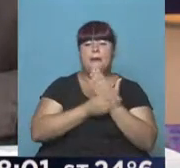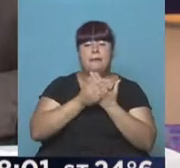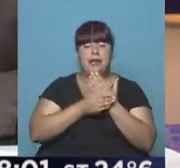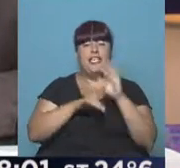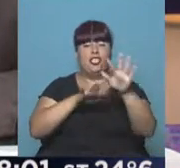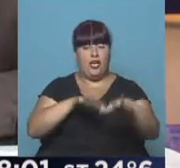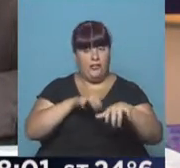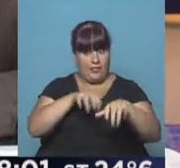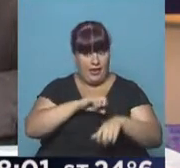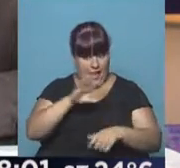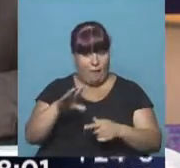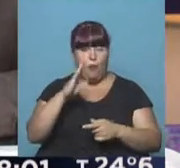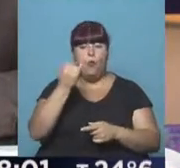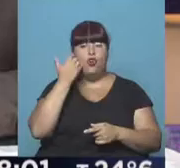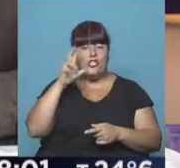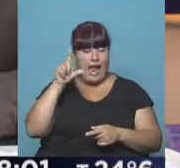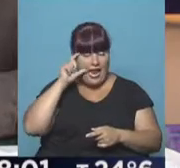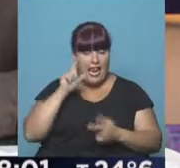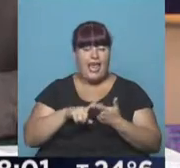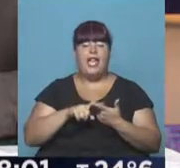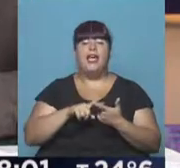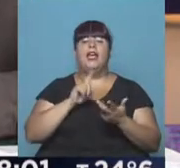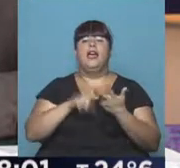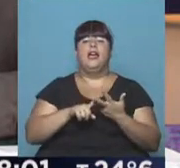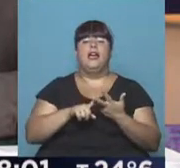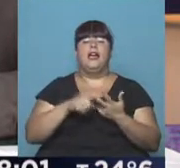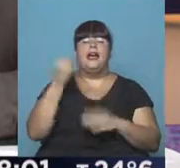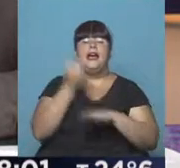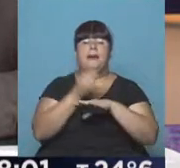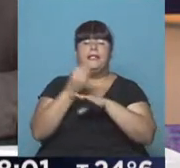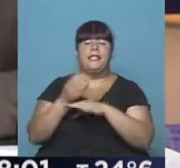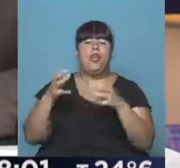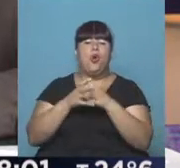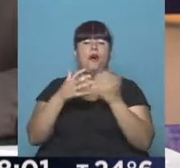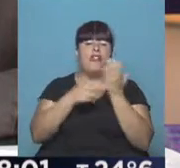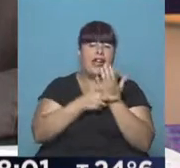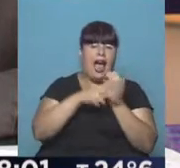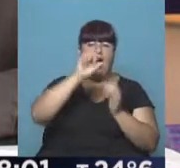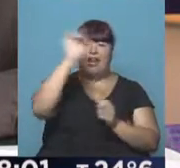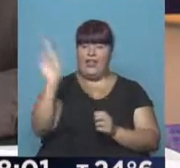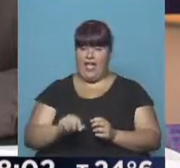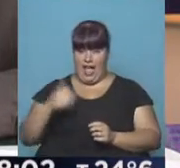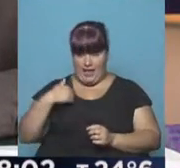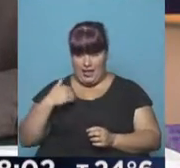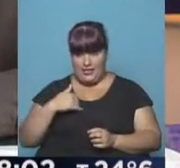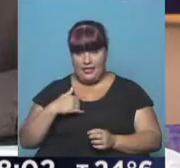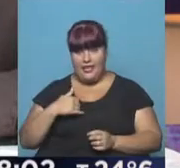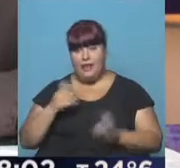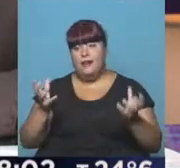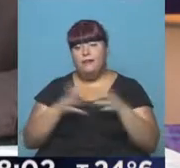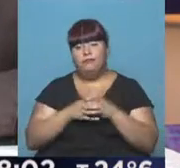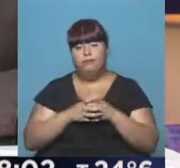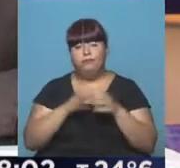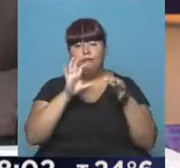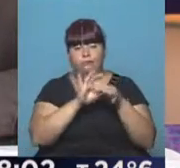agroindustria bulls alde y los representantes de los sectores de las carnes de la república argentina los que conforman la